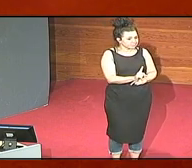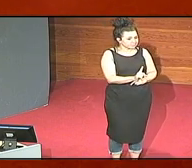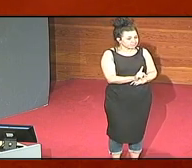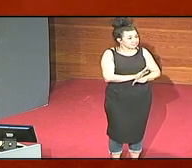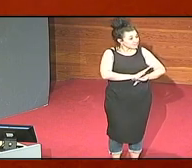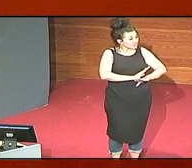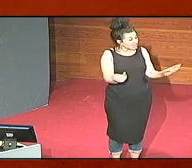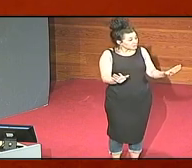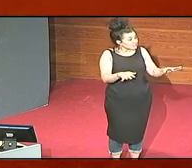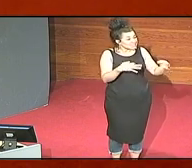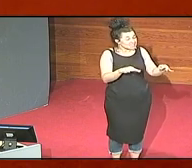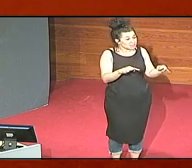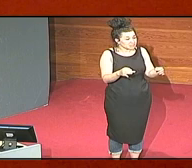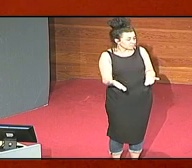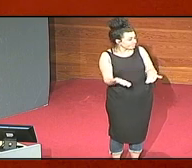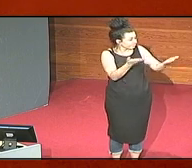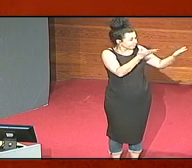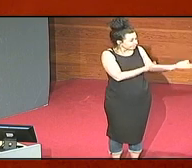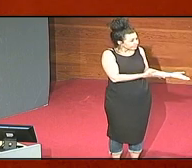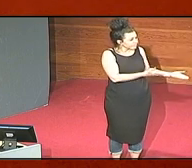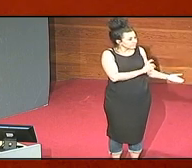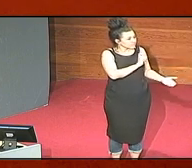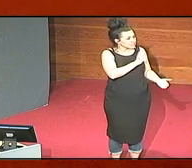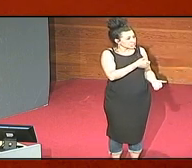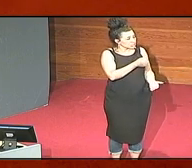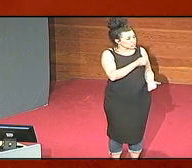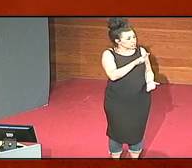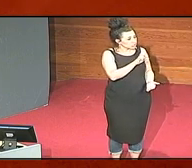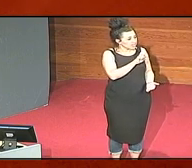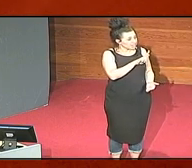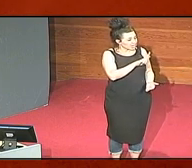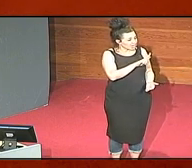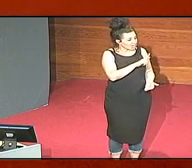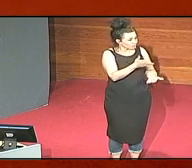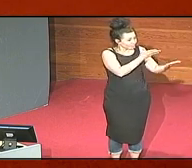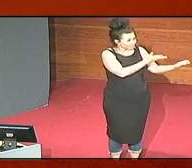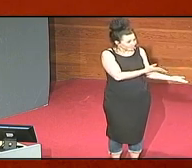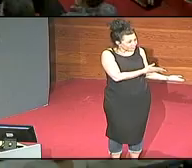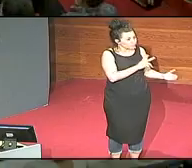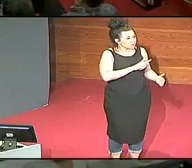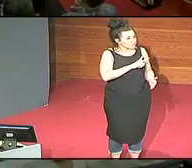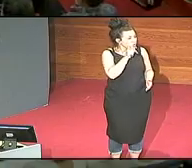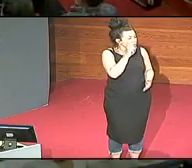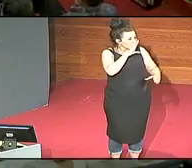y nada más simplemente cedo la palabra a ya saber aldecoa por favor silencio en los móviles muchas gracias